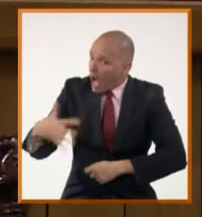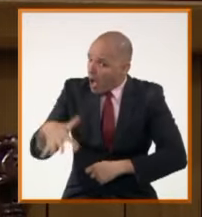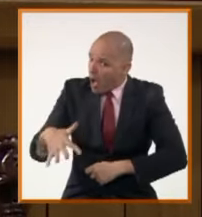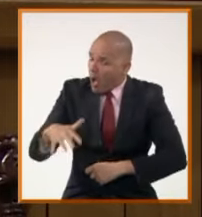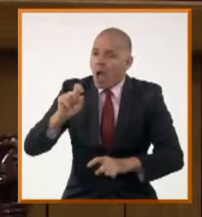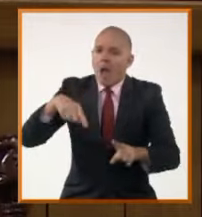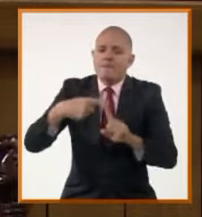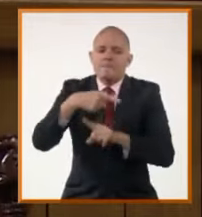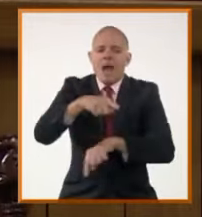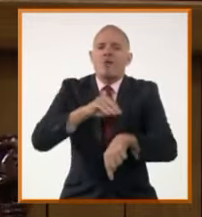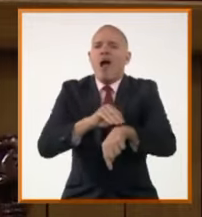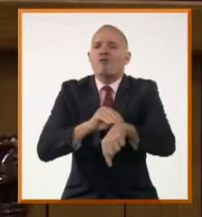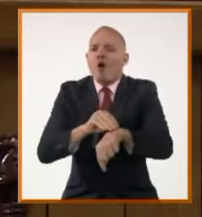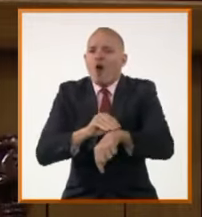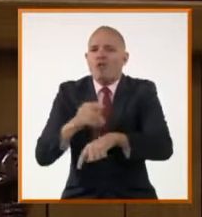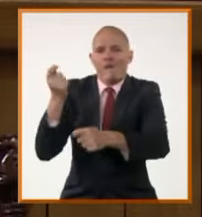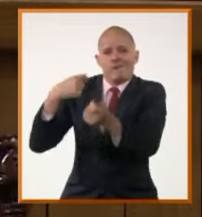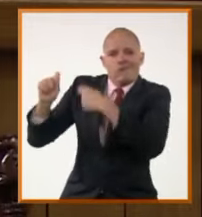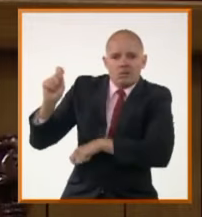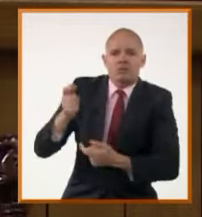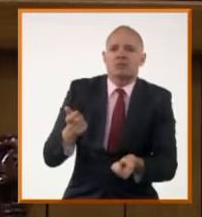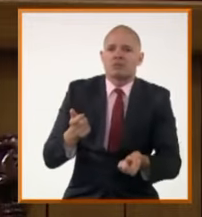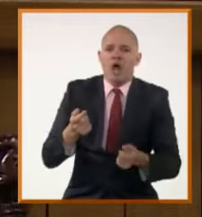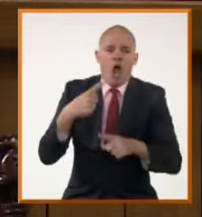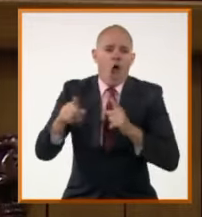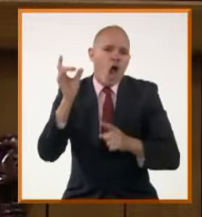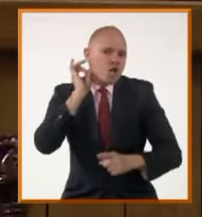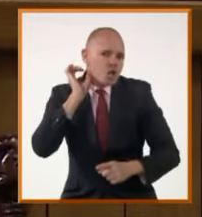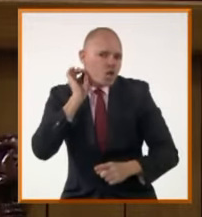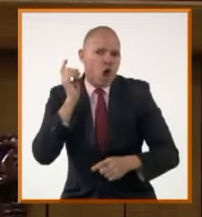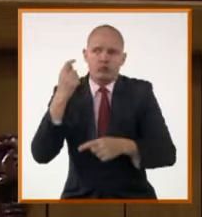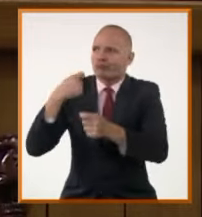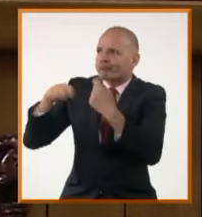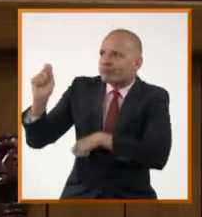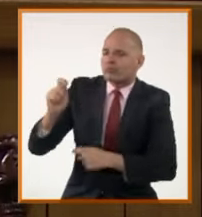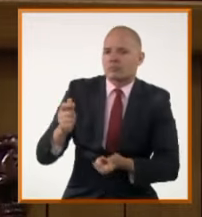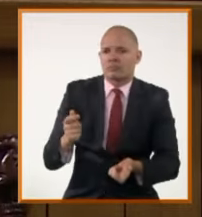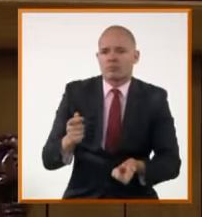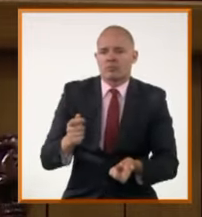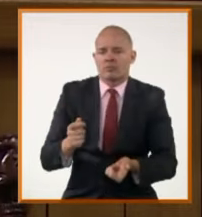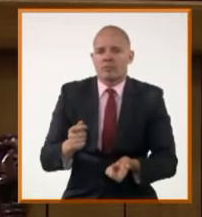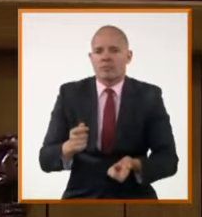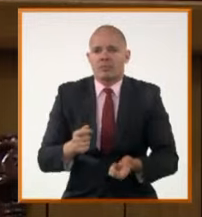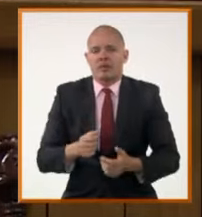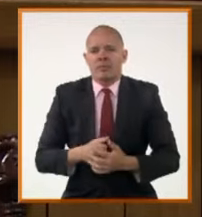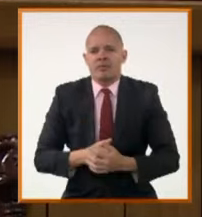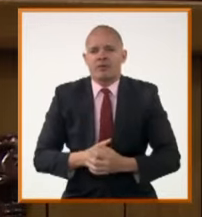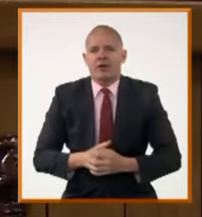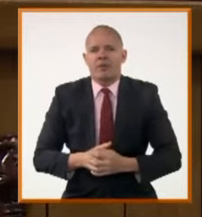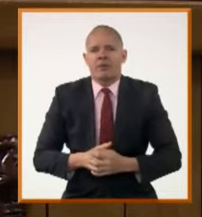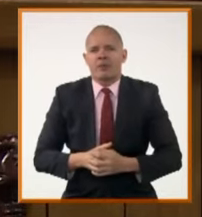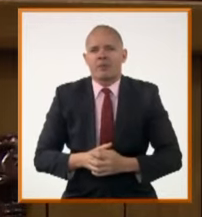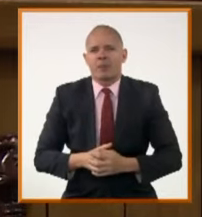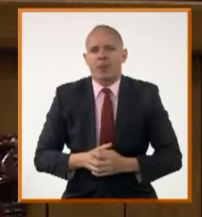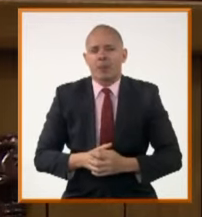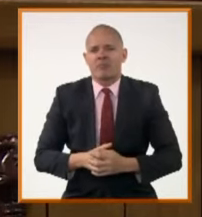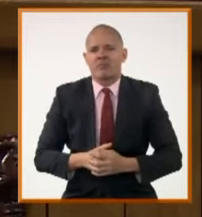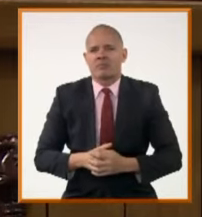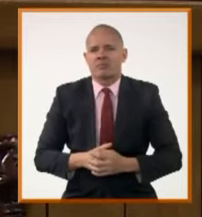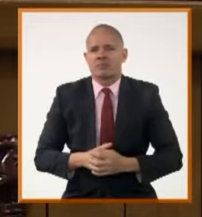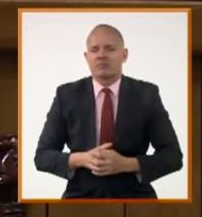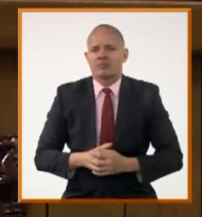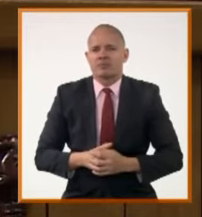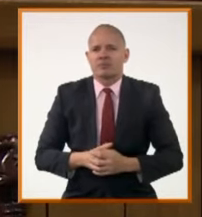y los productos finales, como el ron, que tiene también mucha demanda. Pero nosotros tenemos también,